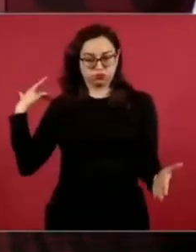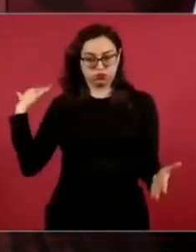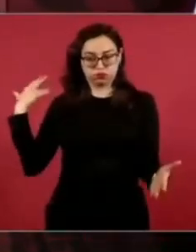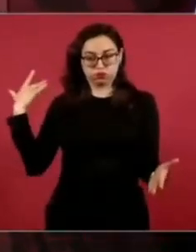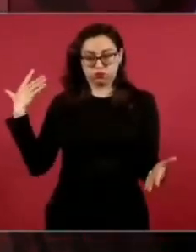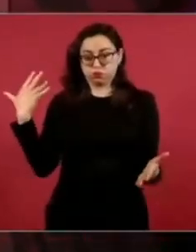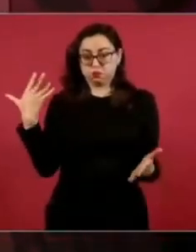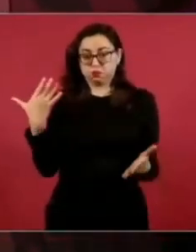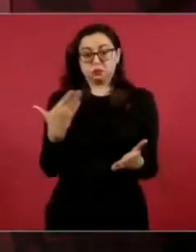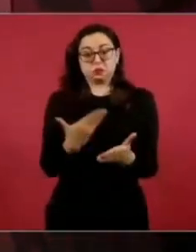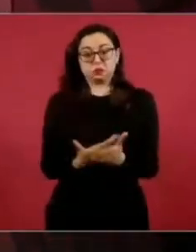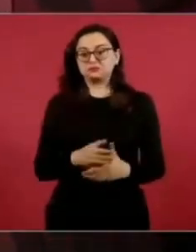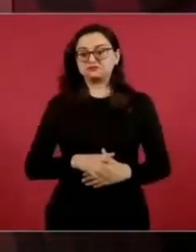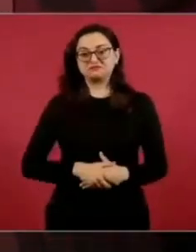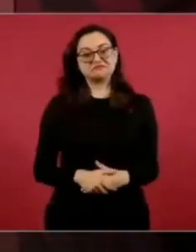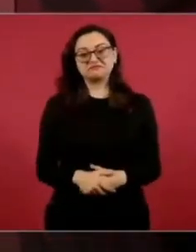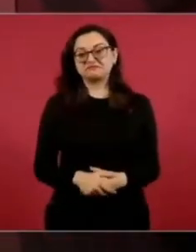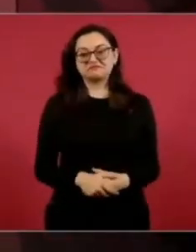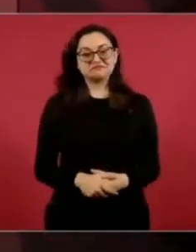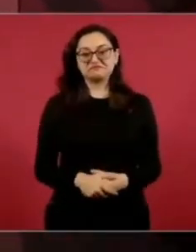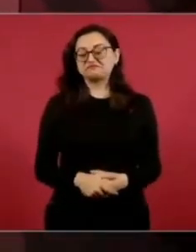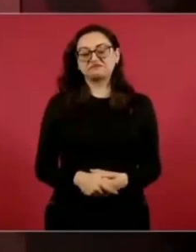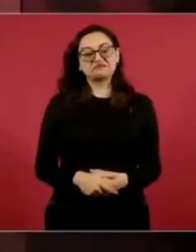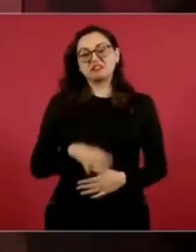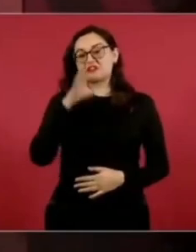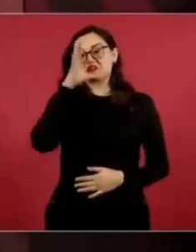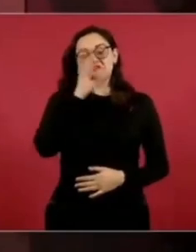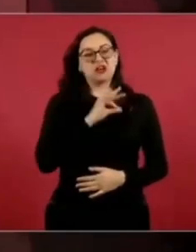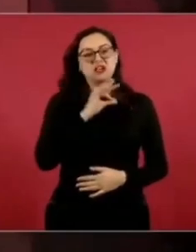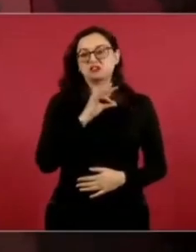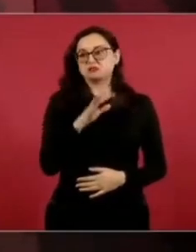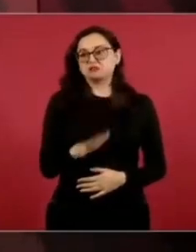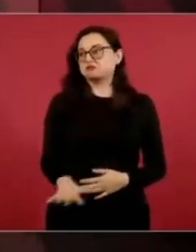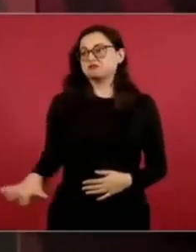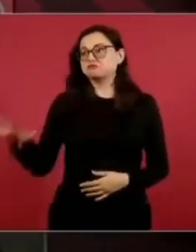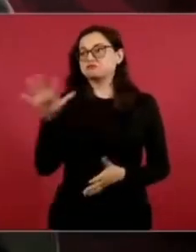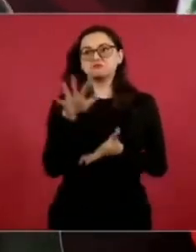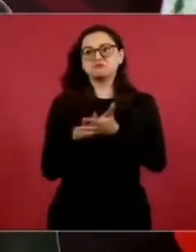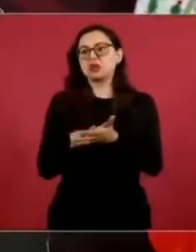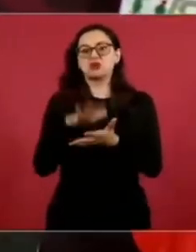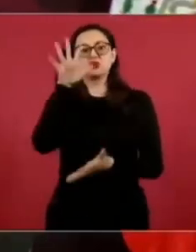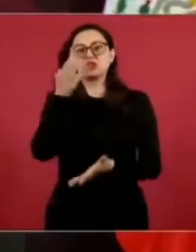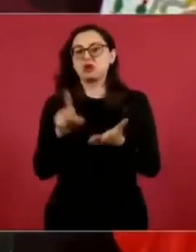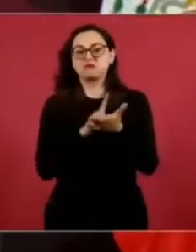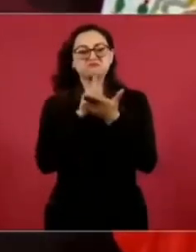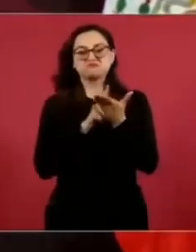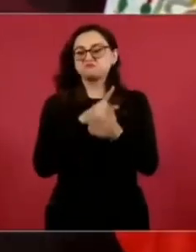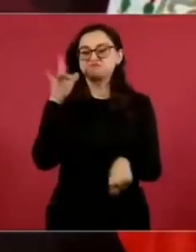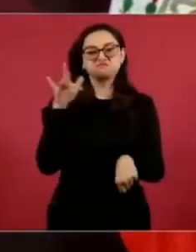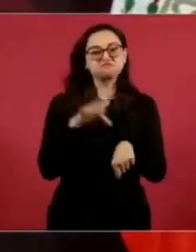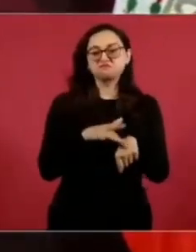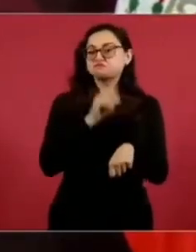pues no tuvo el efecto que se